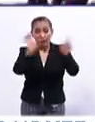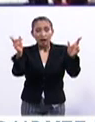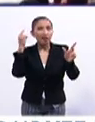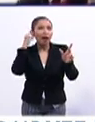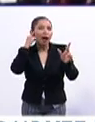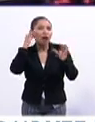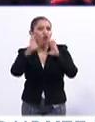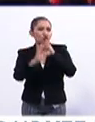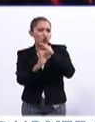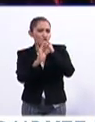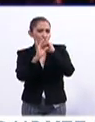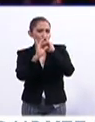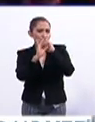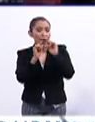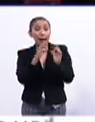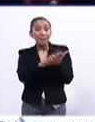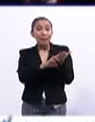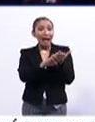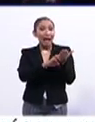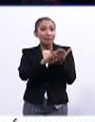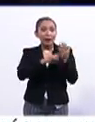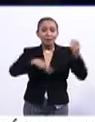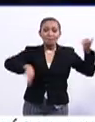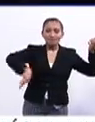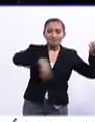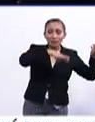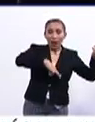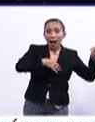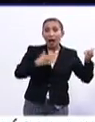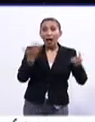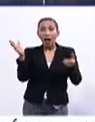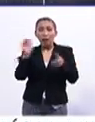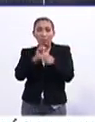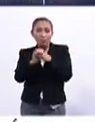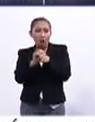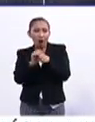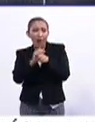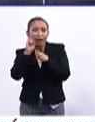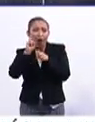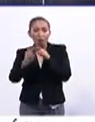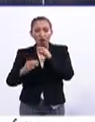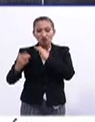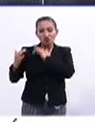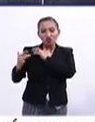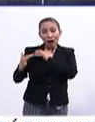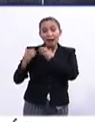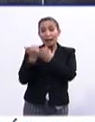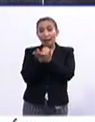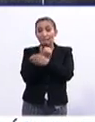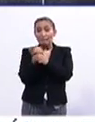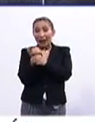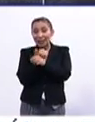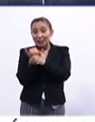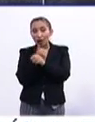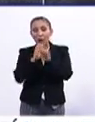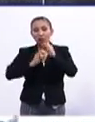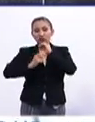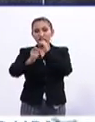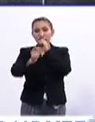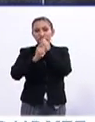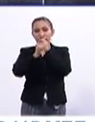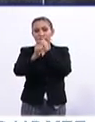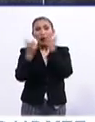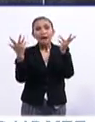claro suena como una flauta el verde como el violín los tonos violetas en una gaita y el amarillo como una